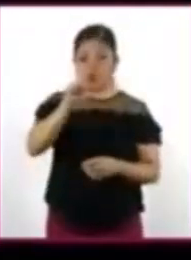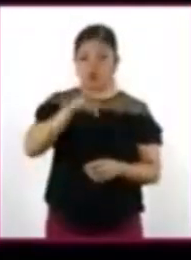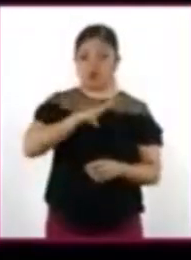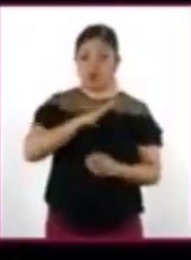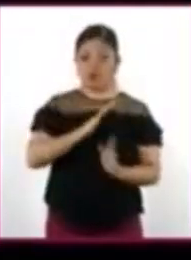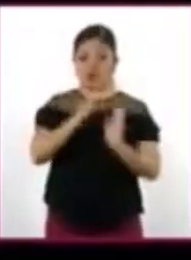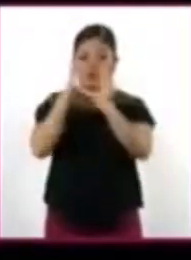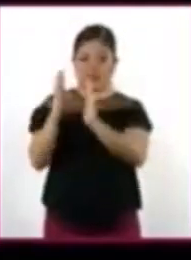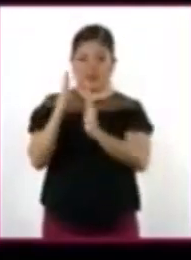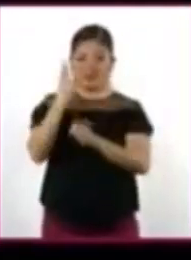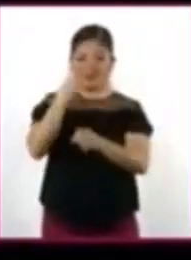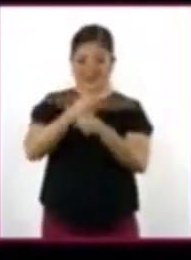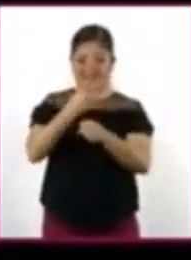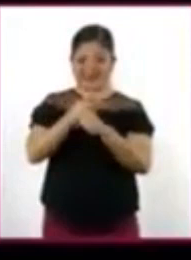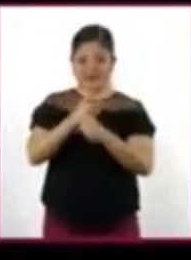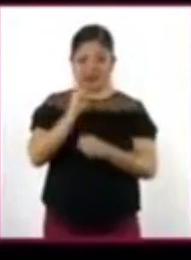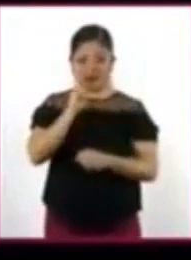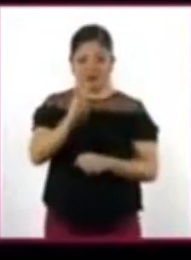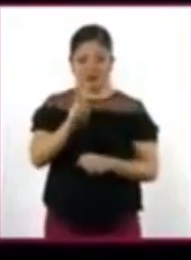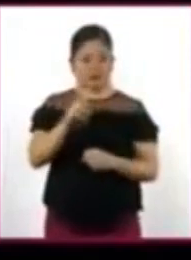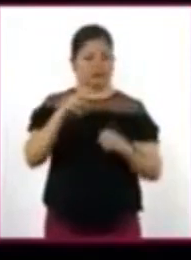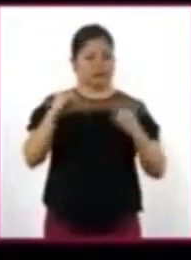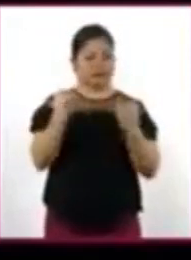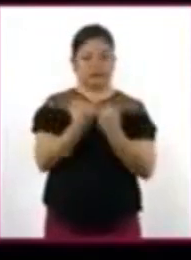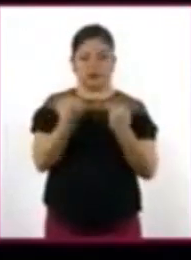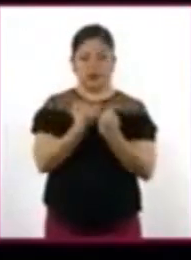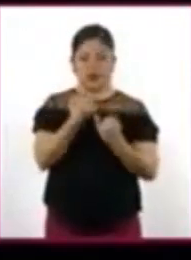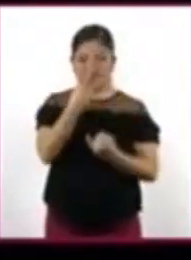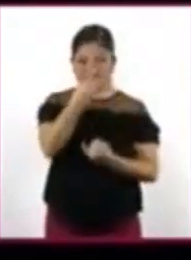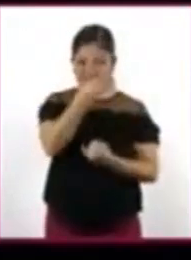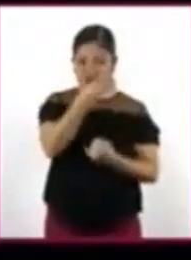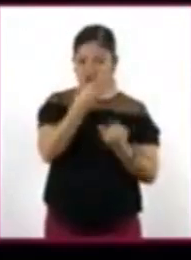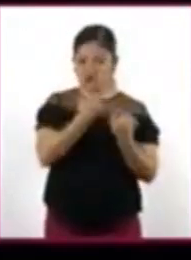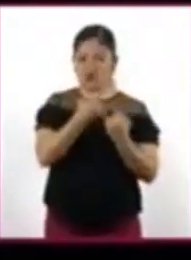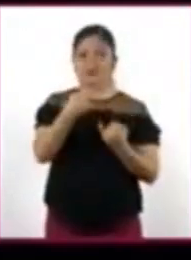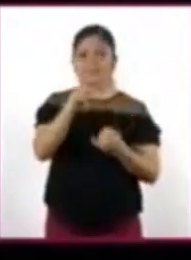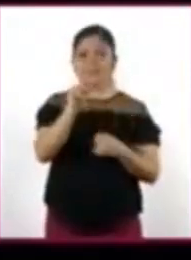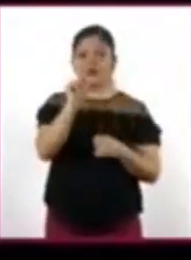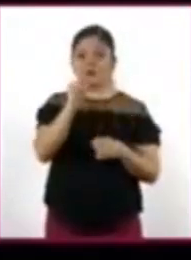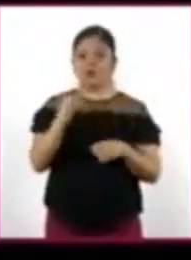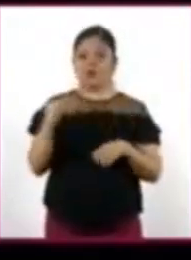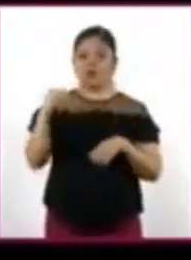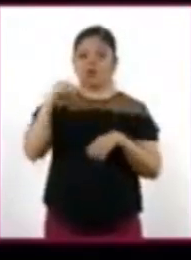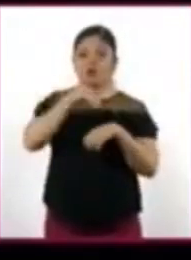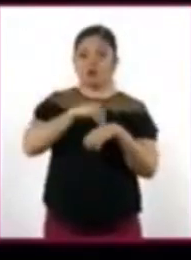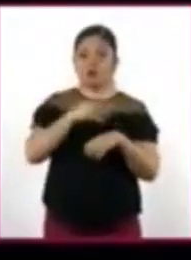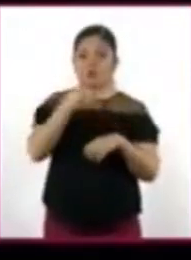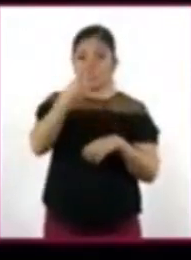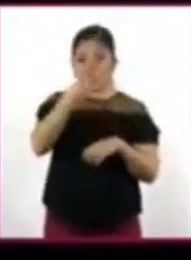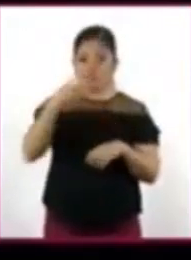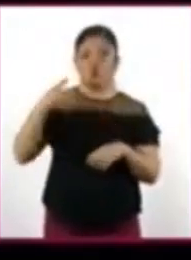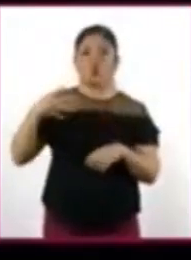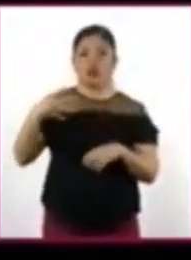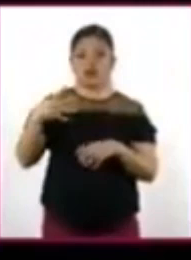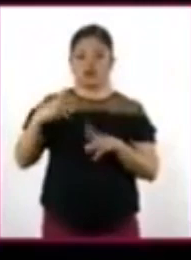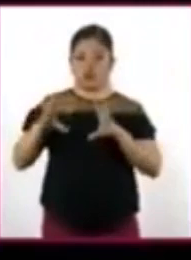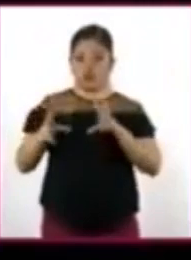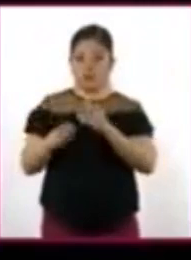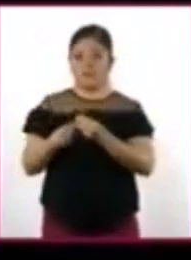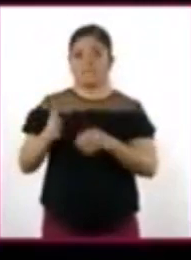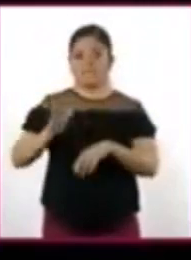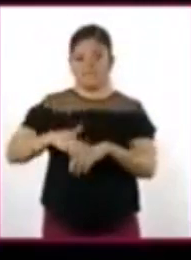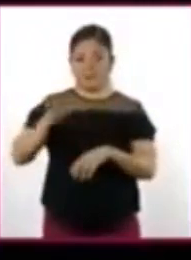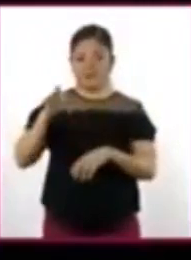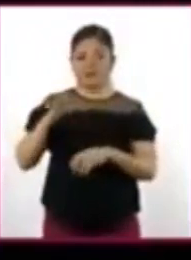término pasa exactamente lo mismo, es casi lo mismo que el término 2, solamente que le aumentamos una fila de 4 bloques. Por lo tanto,